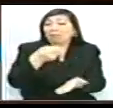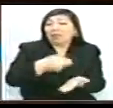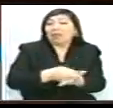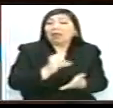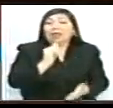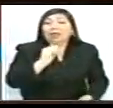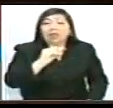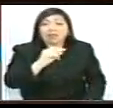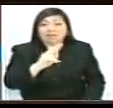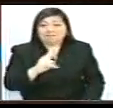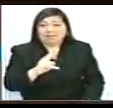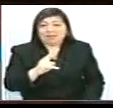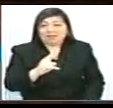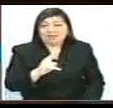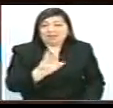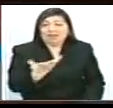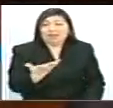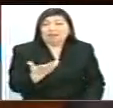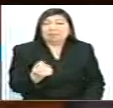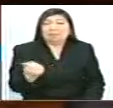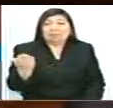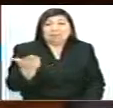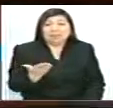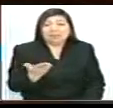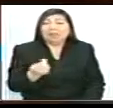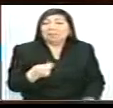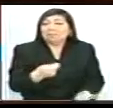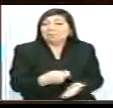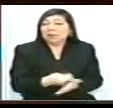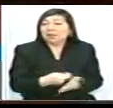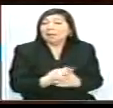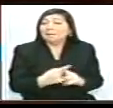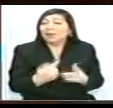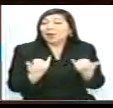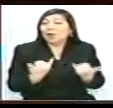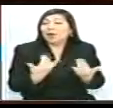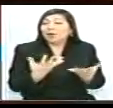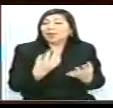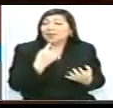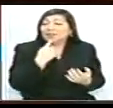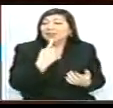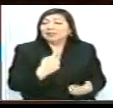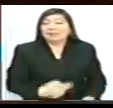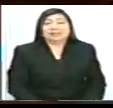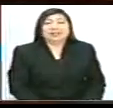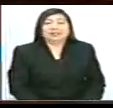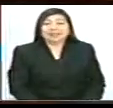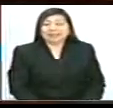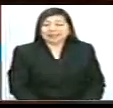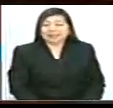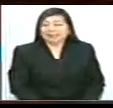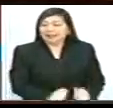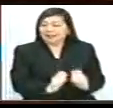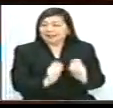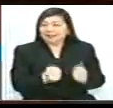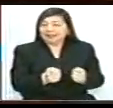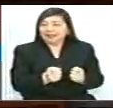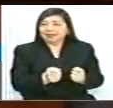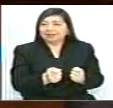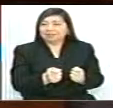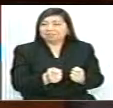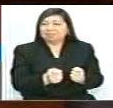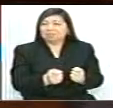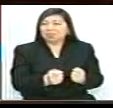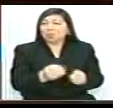IGB, está el tema de la depreciación acelerada, pero ahora lo que se quiere hacer es darles